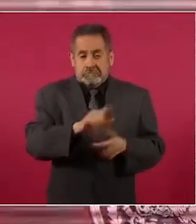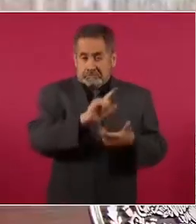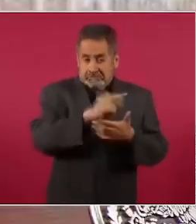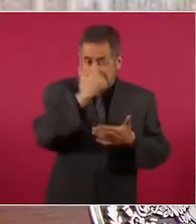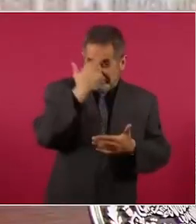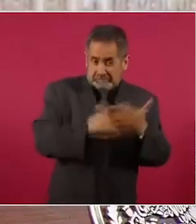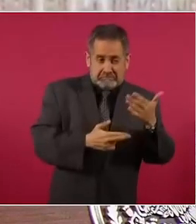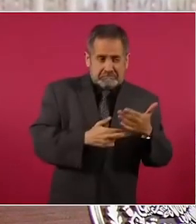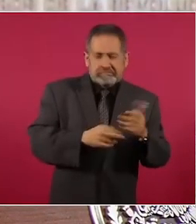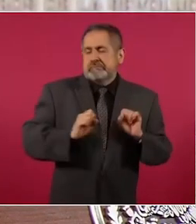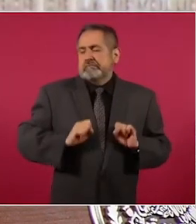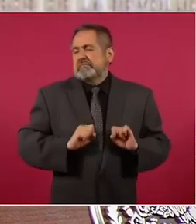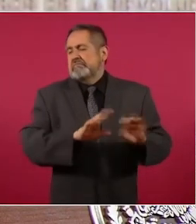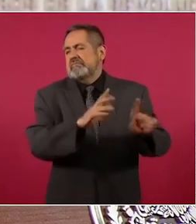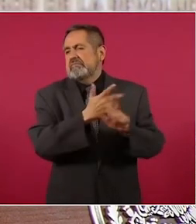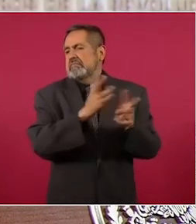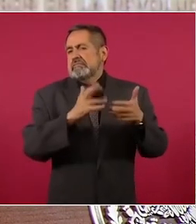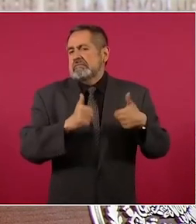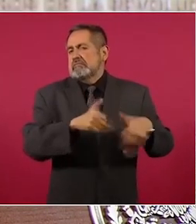a quienes